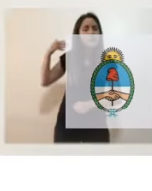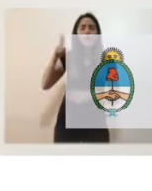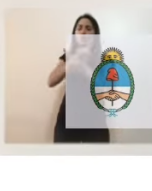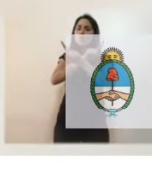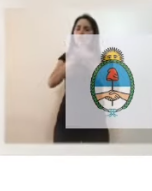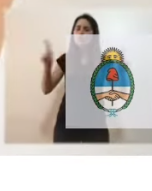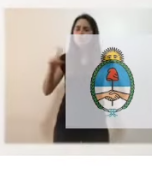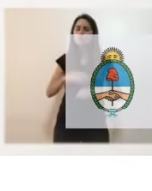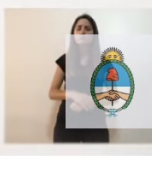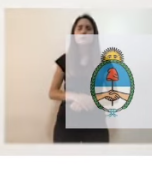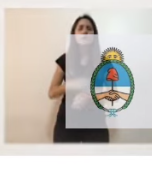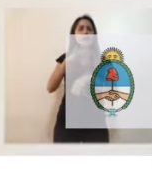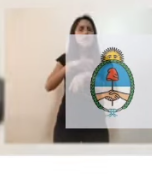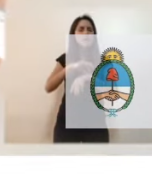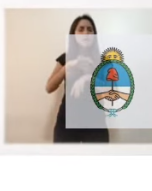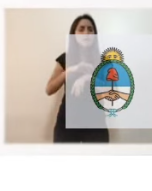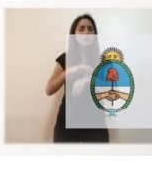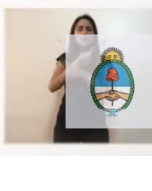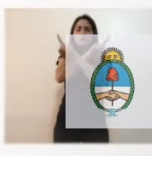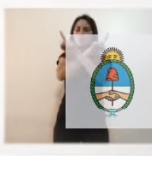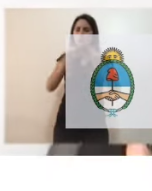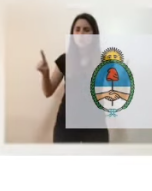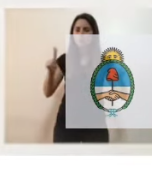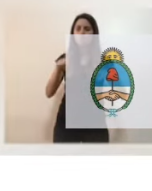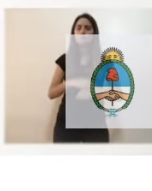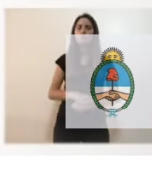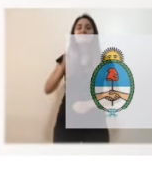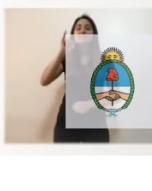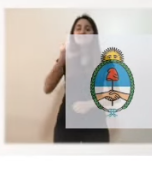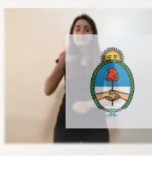Ni retrasado, ni enfermo.